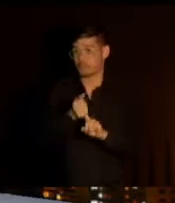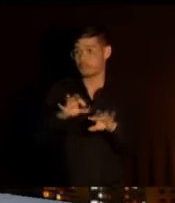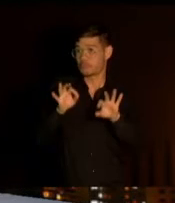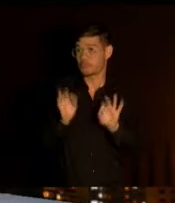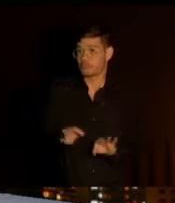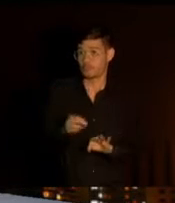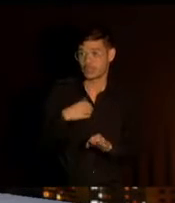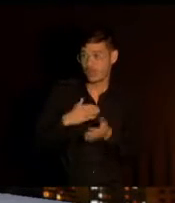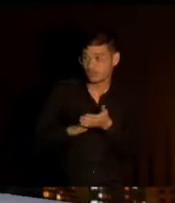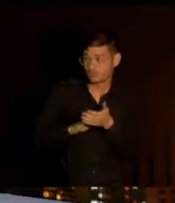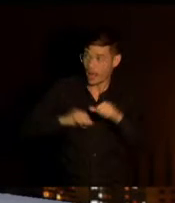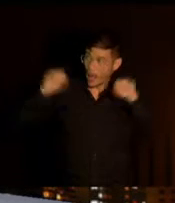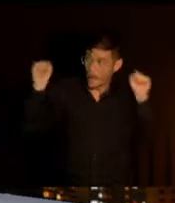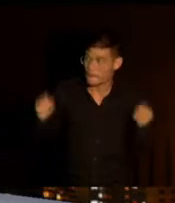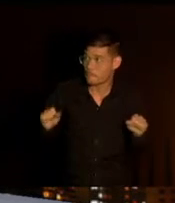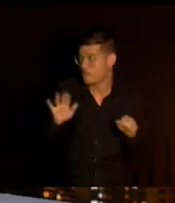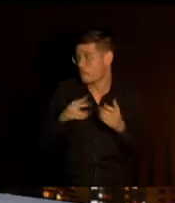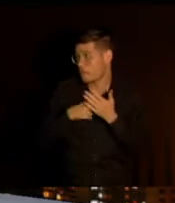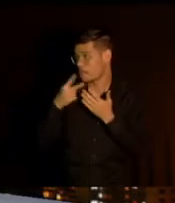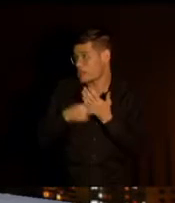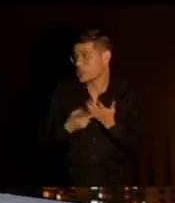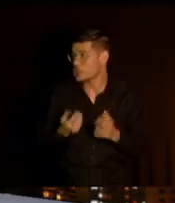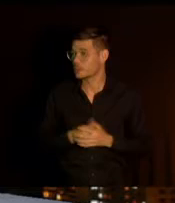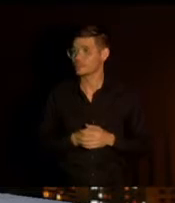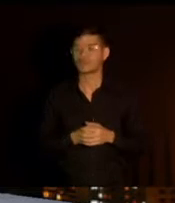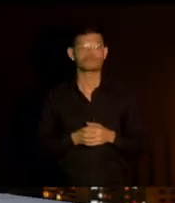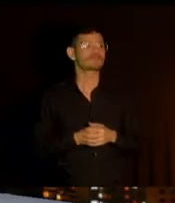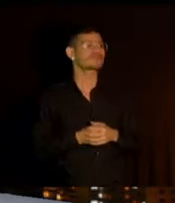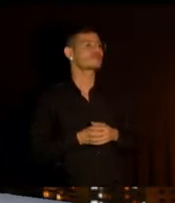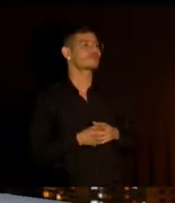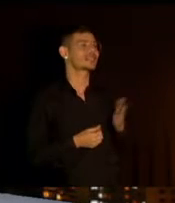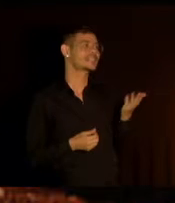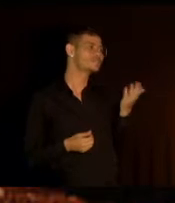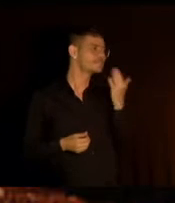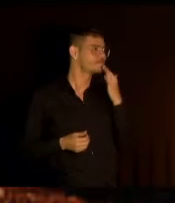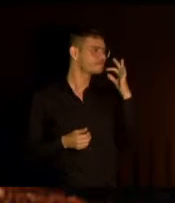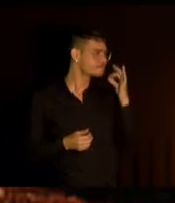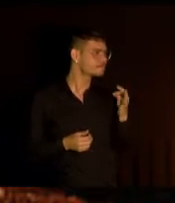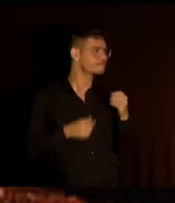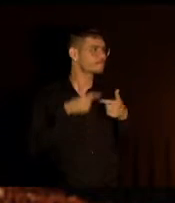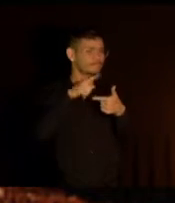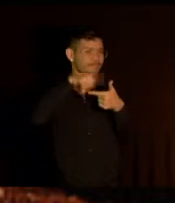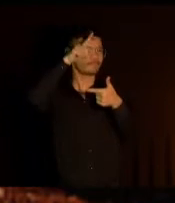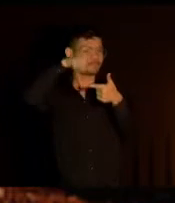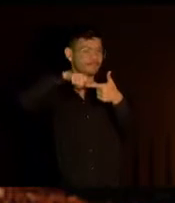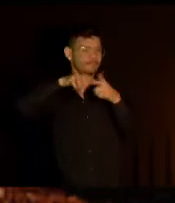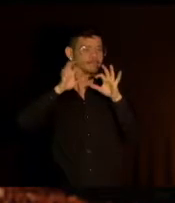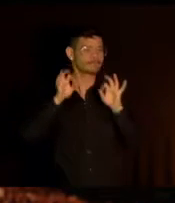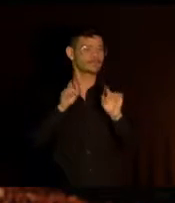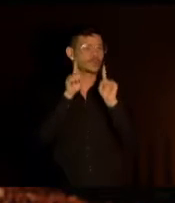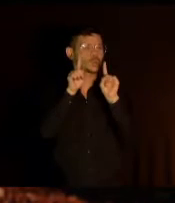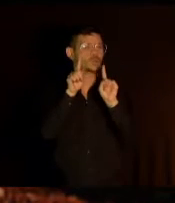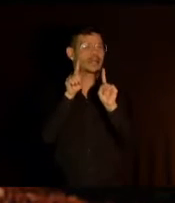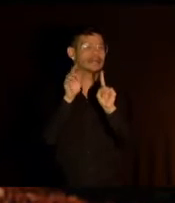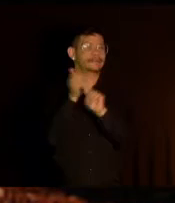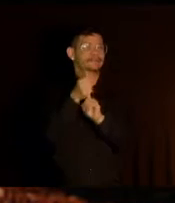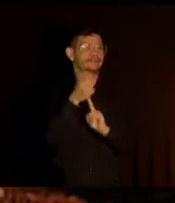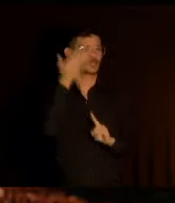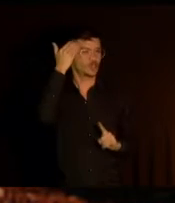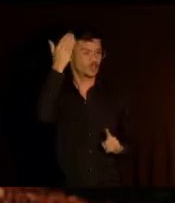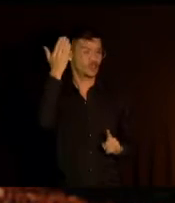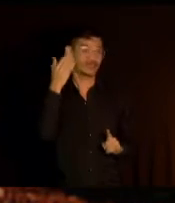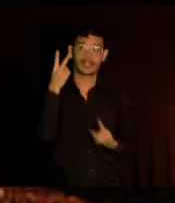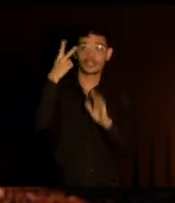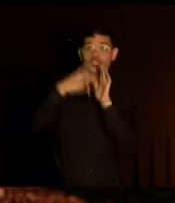la aprobación de este proyecto de ley. Bueno, cifras no te podría dar una cifra exacta. En el 2015 los Juegos